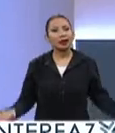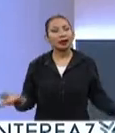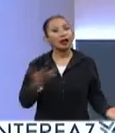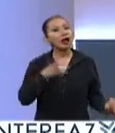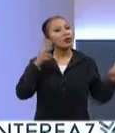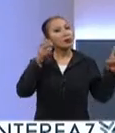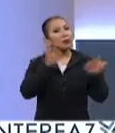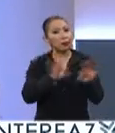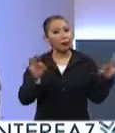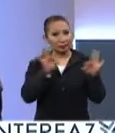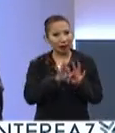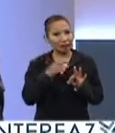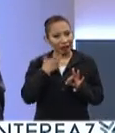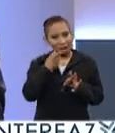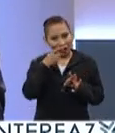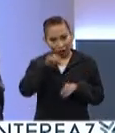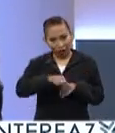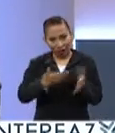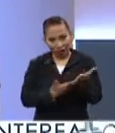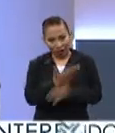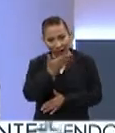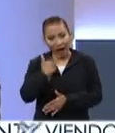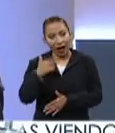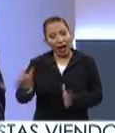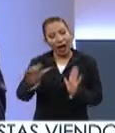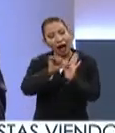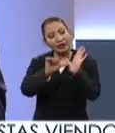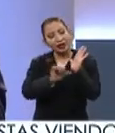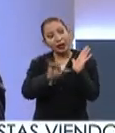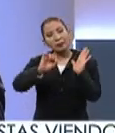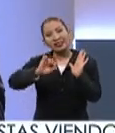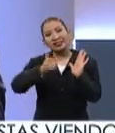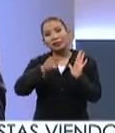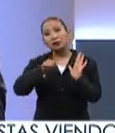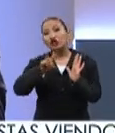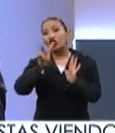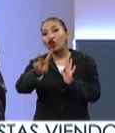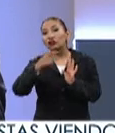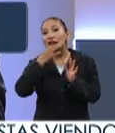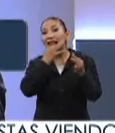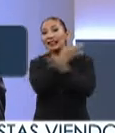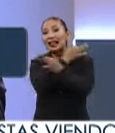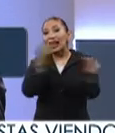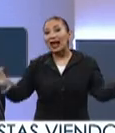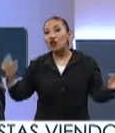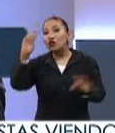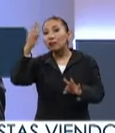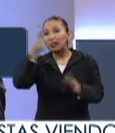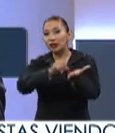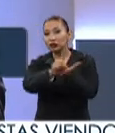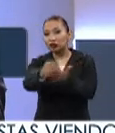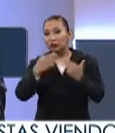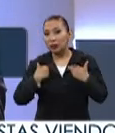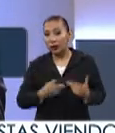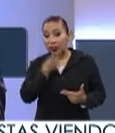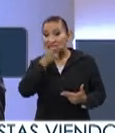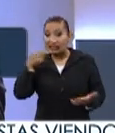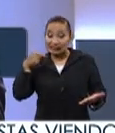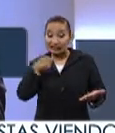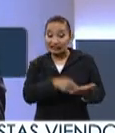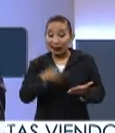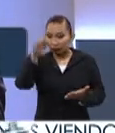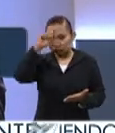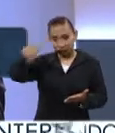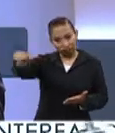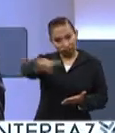Tenemos un tema muy importante del que hablar esta mañana. El artículo 26.2 de la Declaración Universal de los Derechos Humanos recomienda a